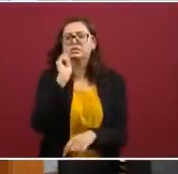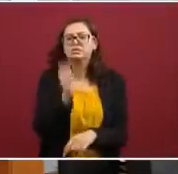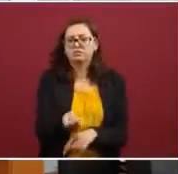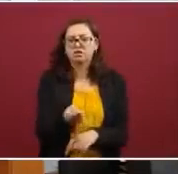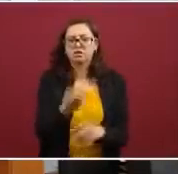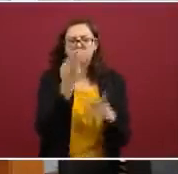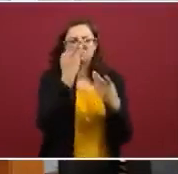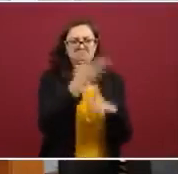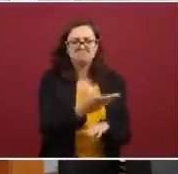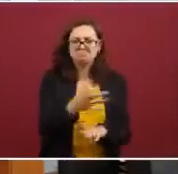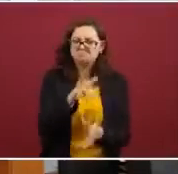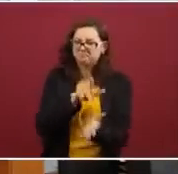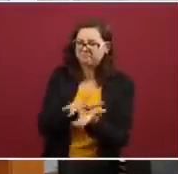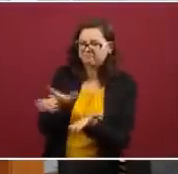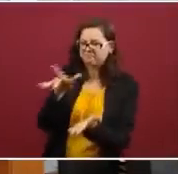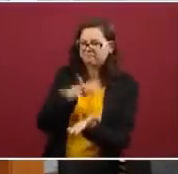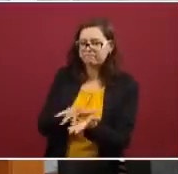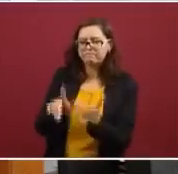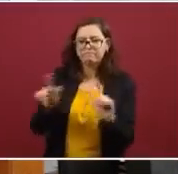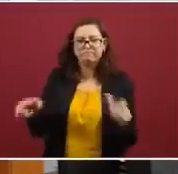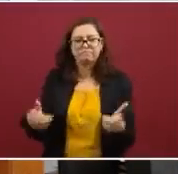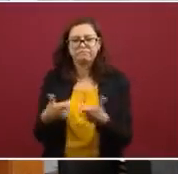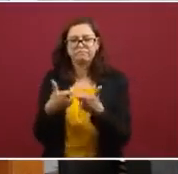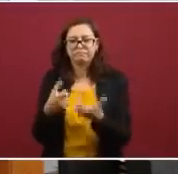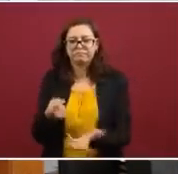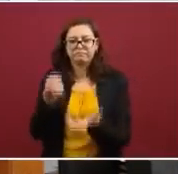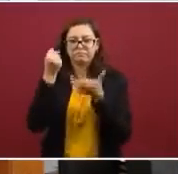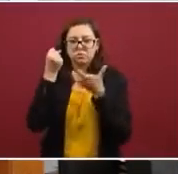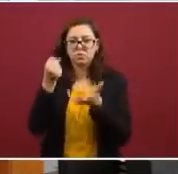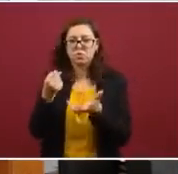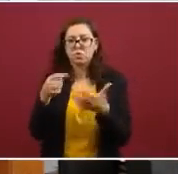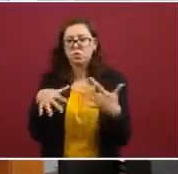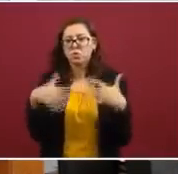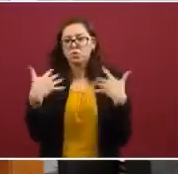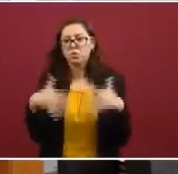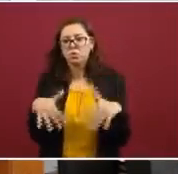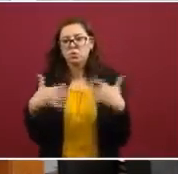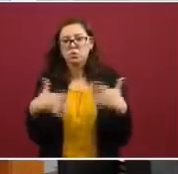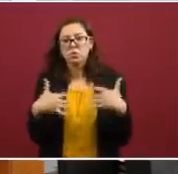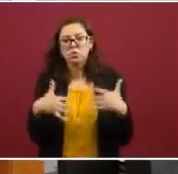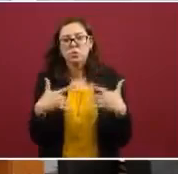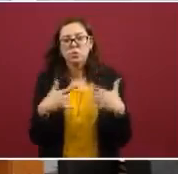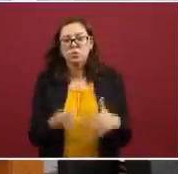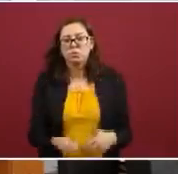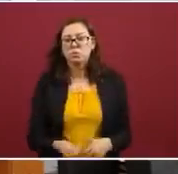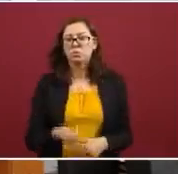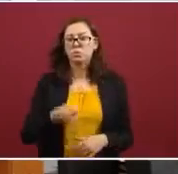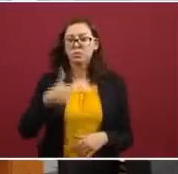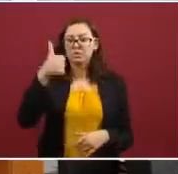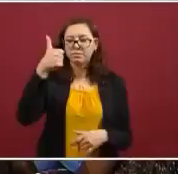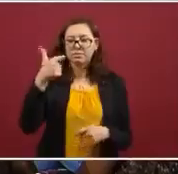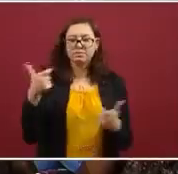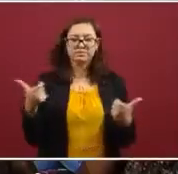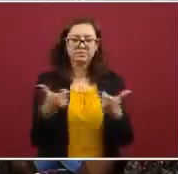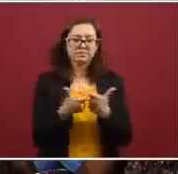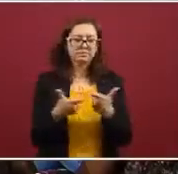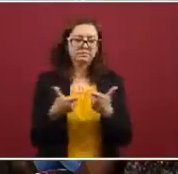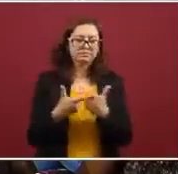esta operación, repito, trascendente para la economía de